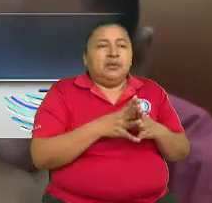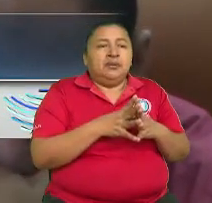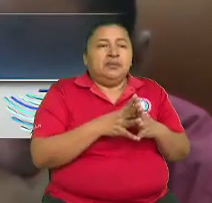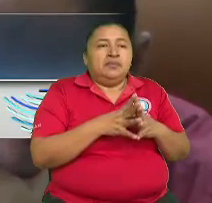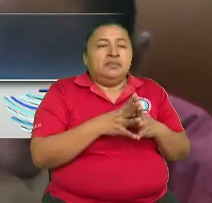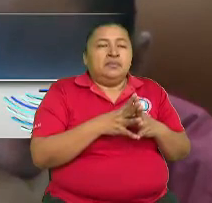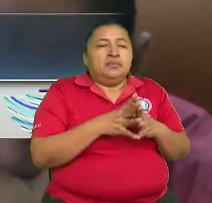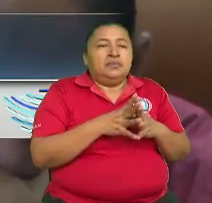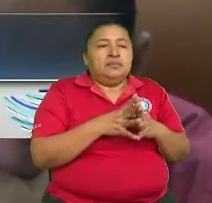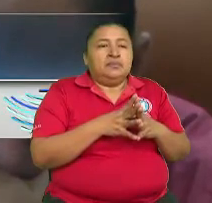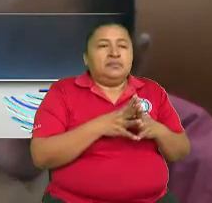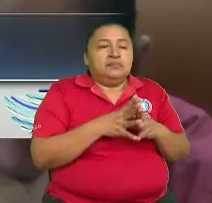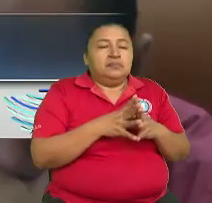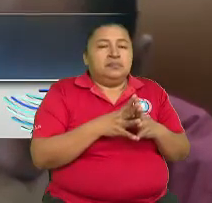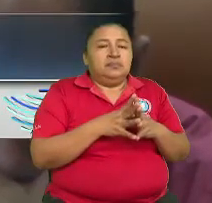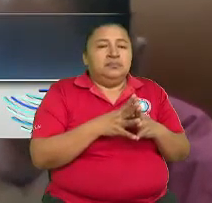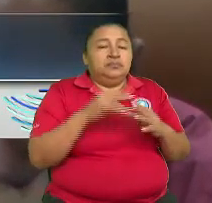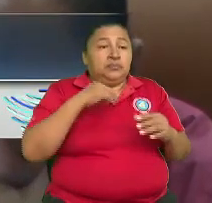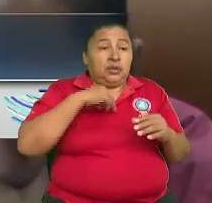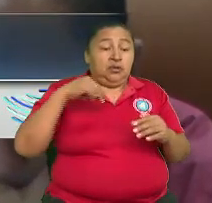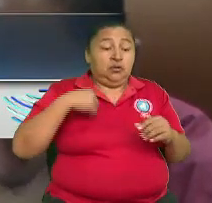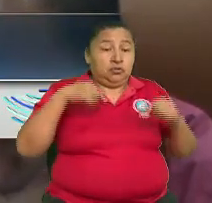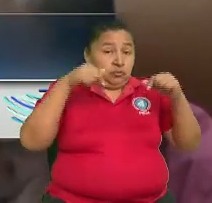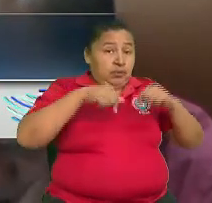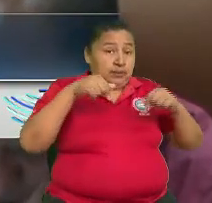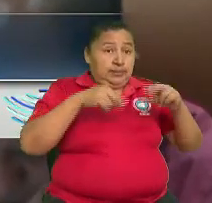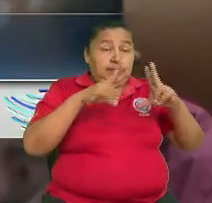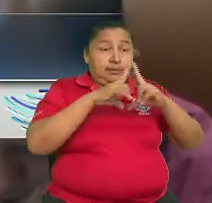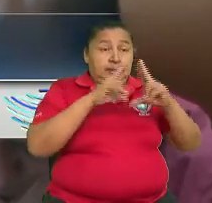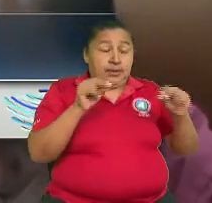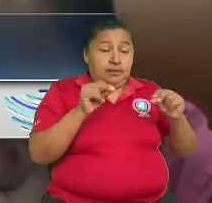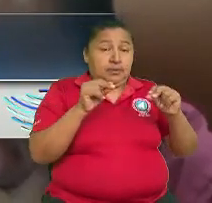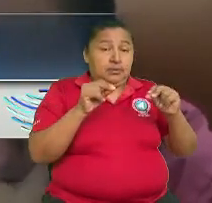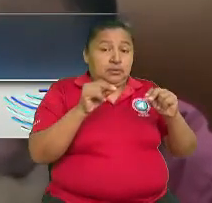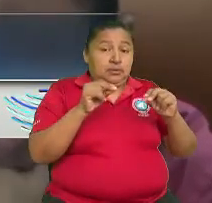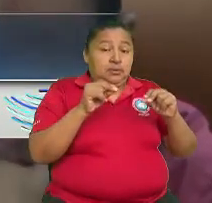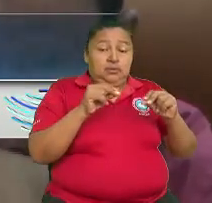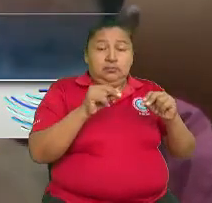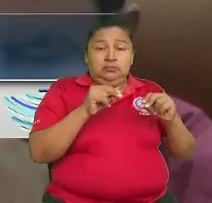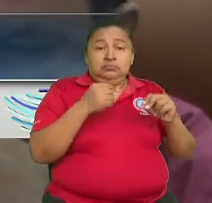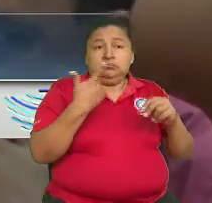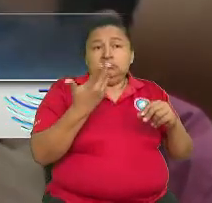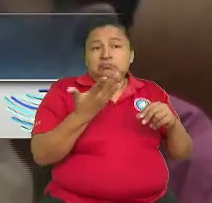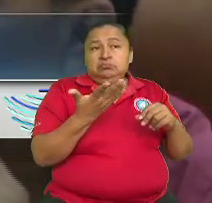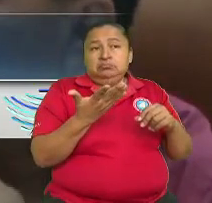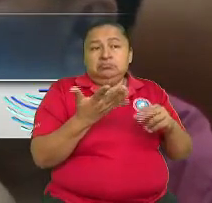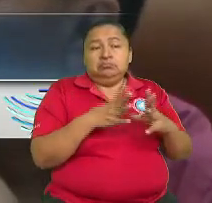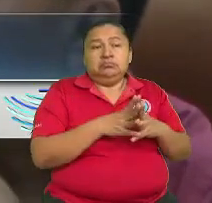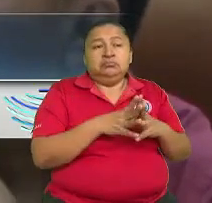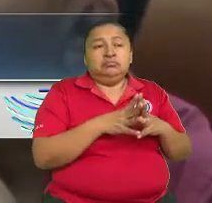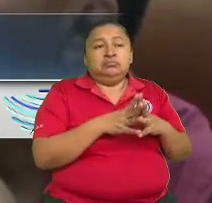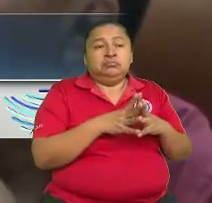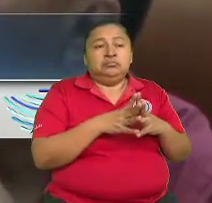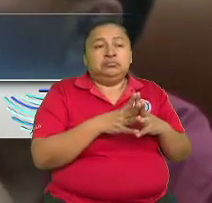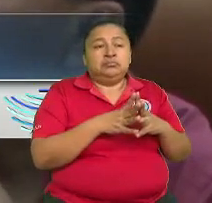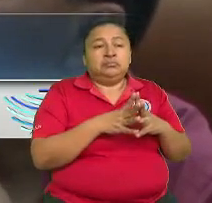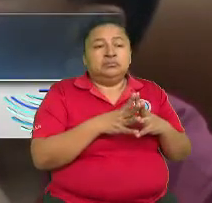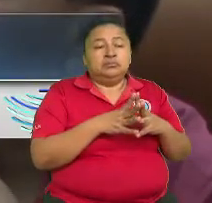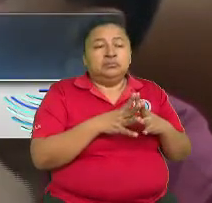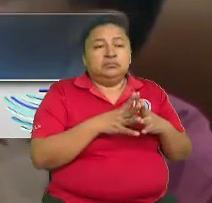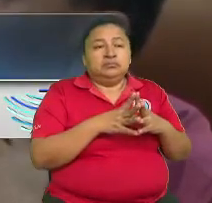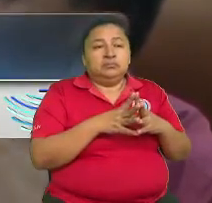nosotros no hemos sido la excepción en cuanto a que esta